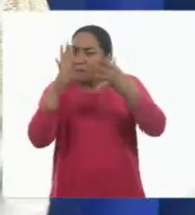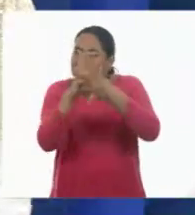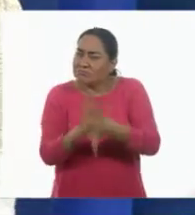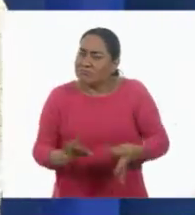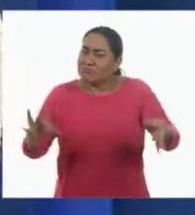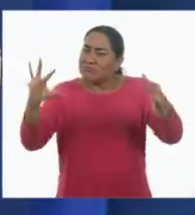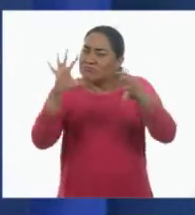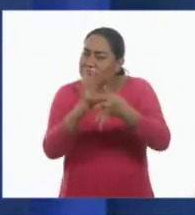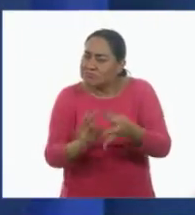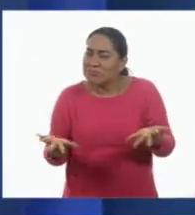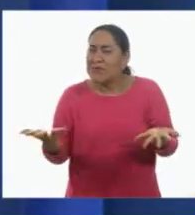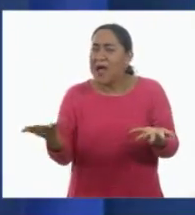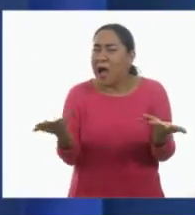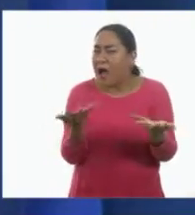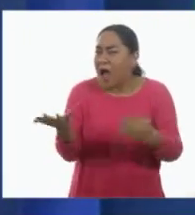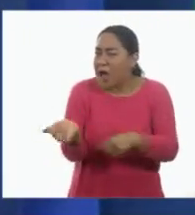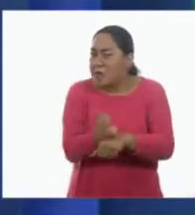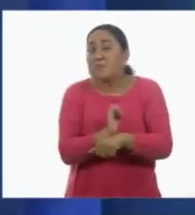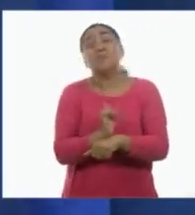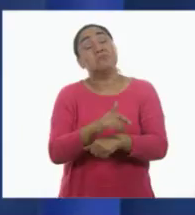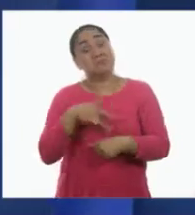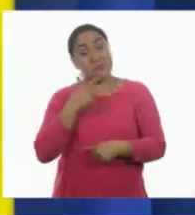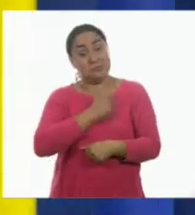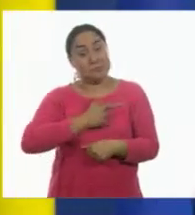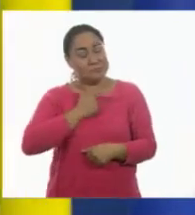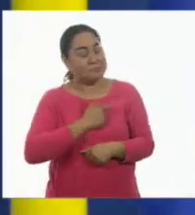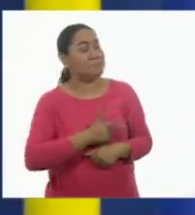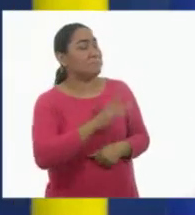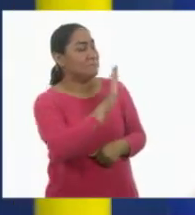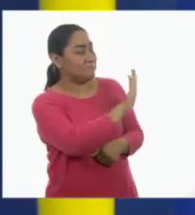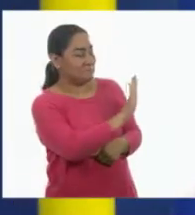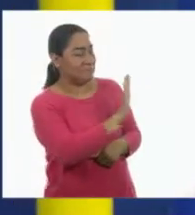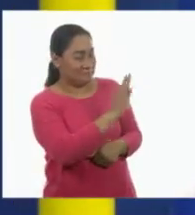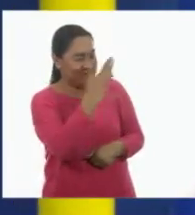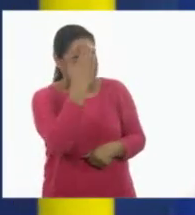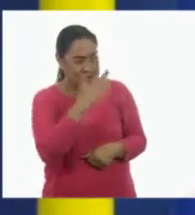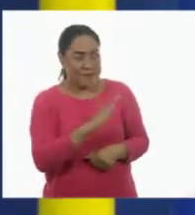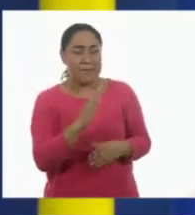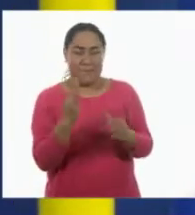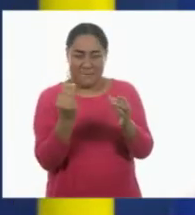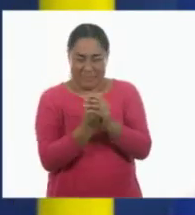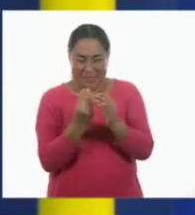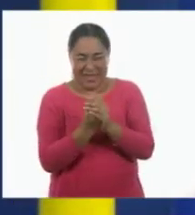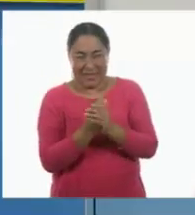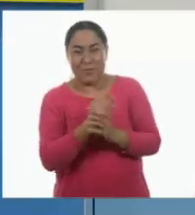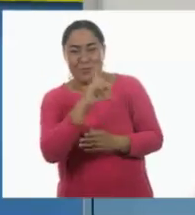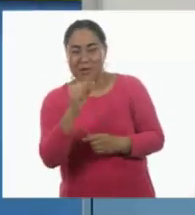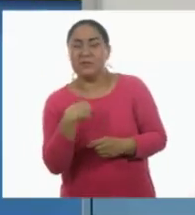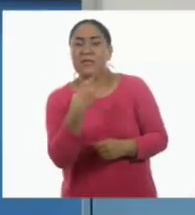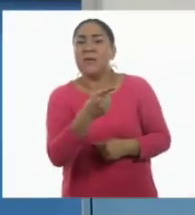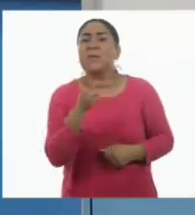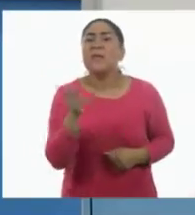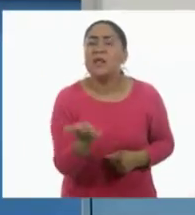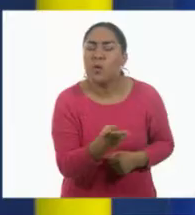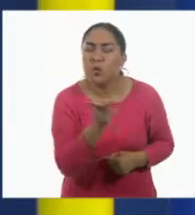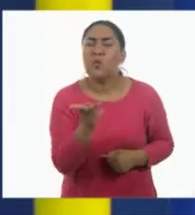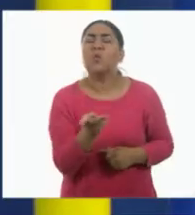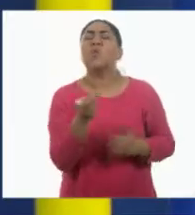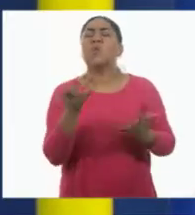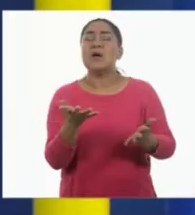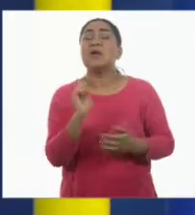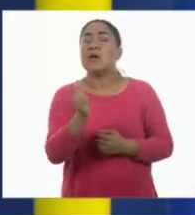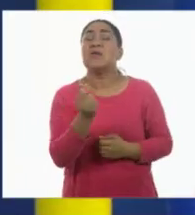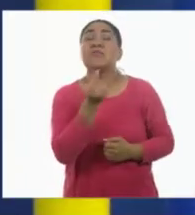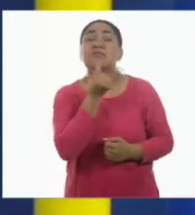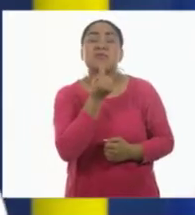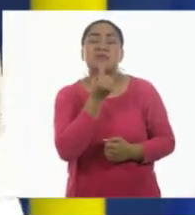Pero, ¿sabes qué, María? ¿Qué? Que después de esta clase, Ajá. pues tuvimos una pregunta. Ay, Una ¿cuál? pregunta, sí, de un niño de